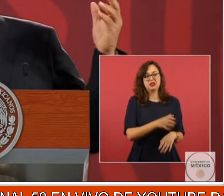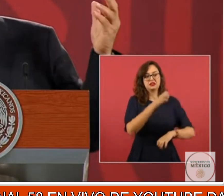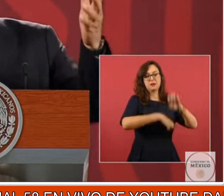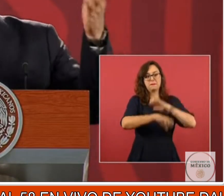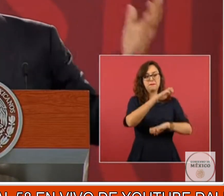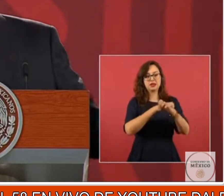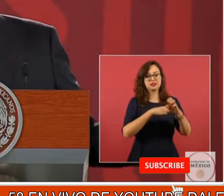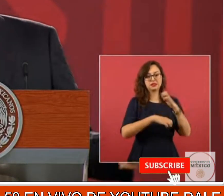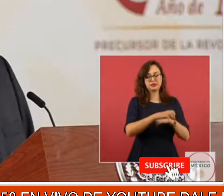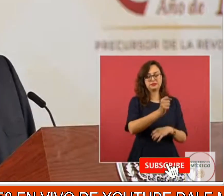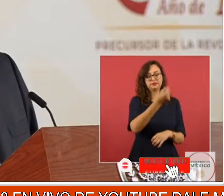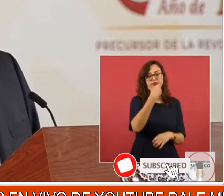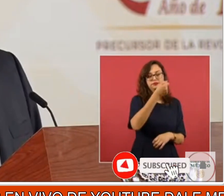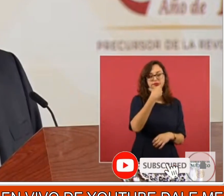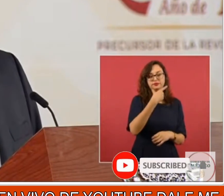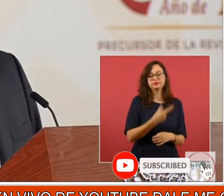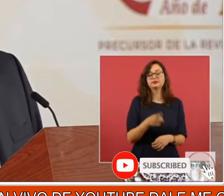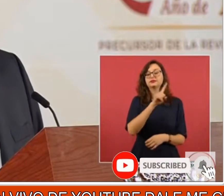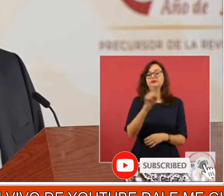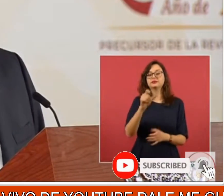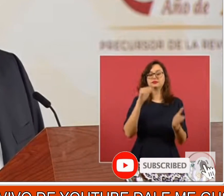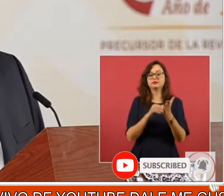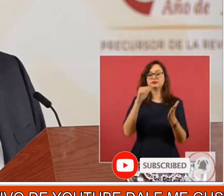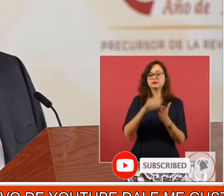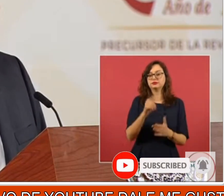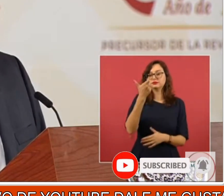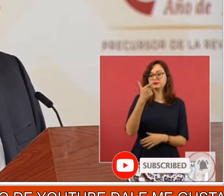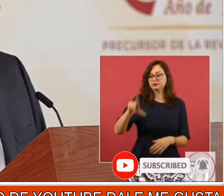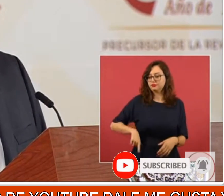que le vendían al gobierno 100,000 millones de pesos.